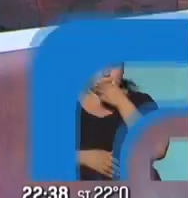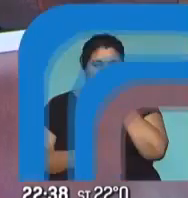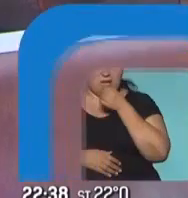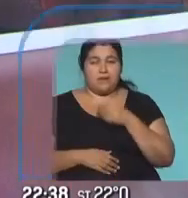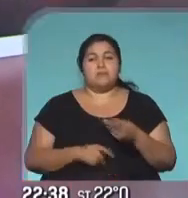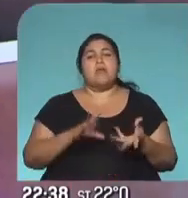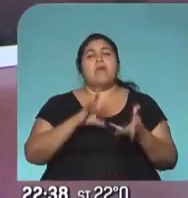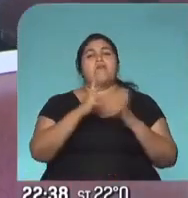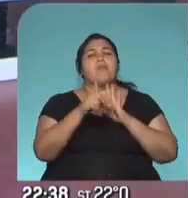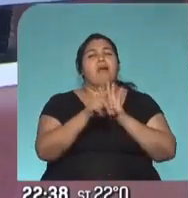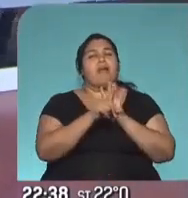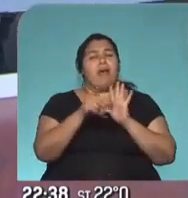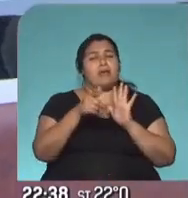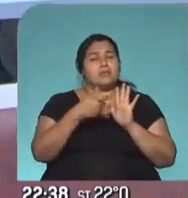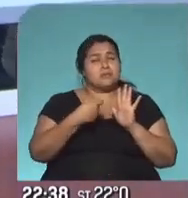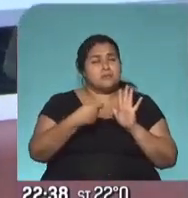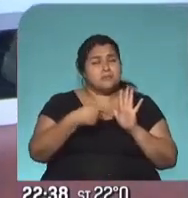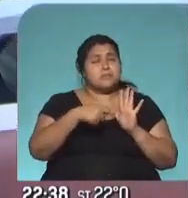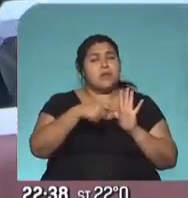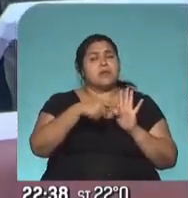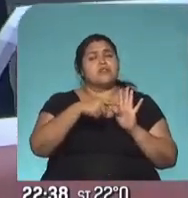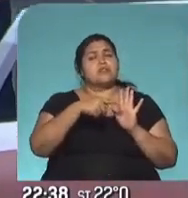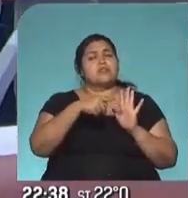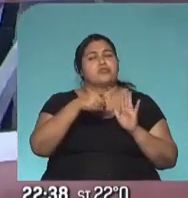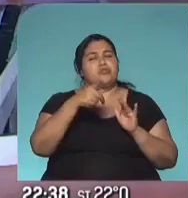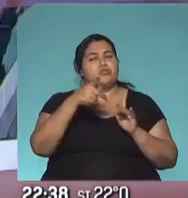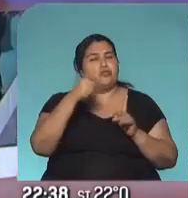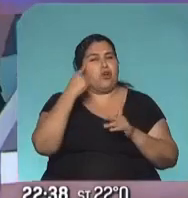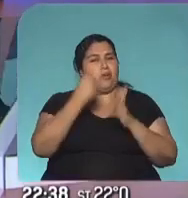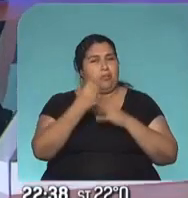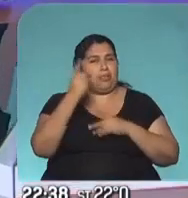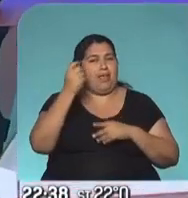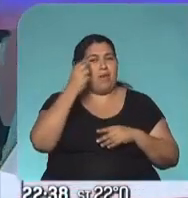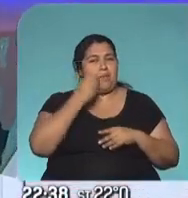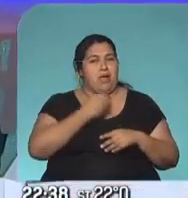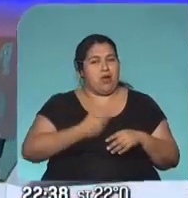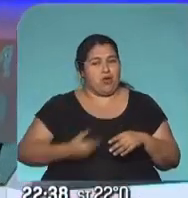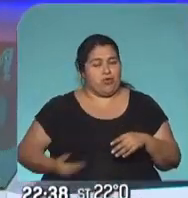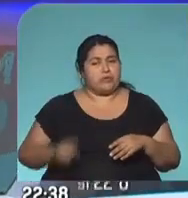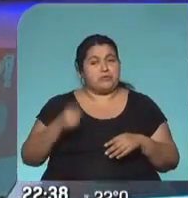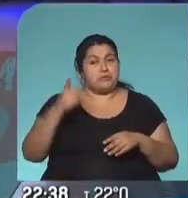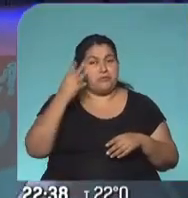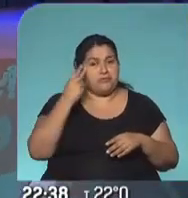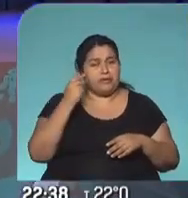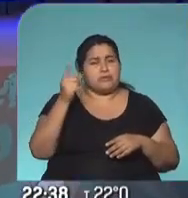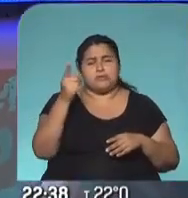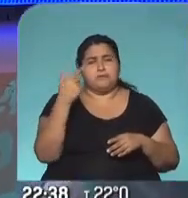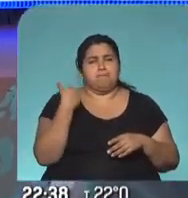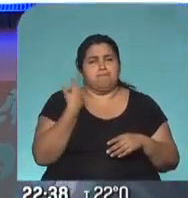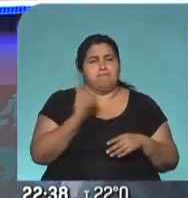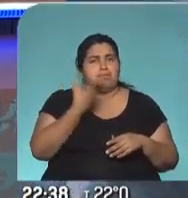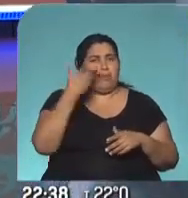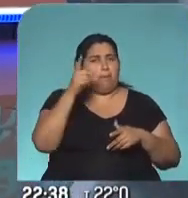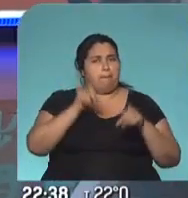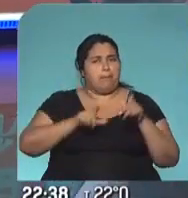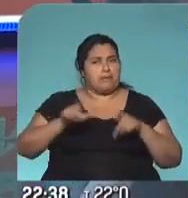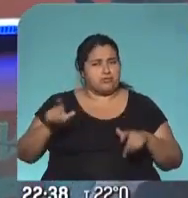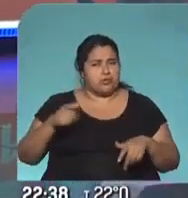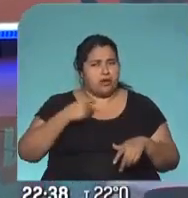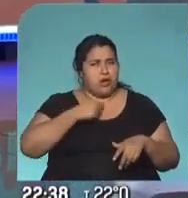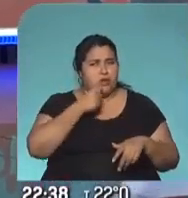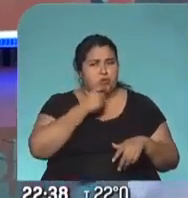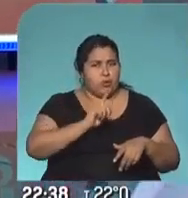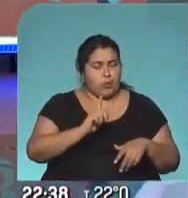La reforma previsional propuesta por el gobierno de Emmanuel Macron en Francia ha recibido un rechazo absoluto de parte de los